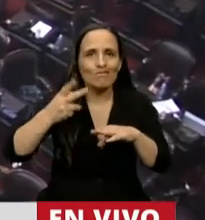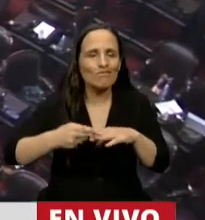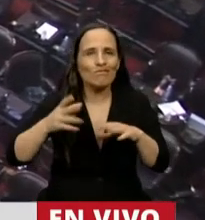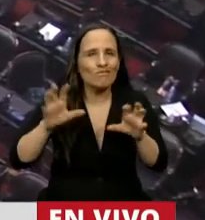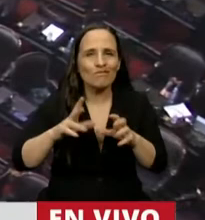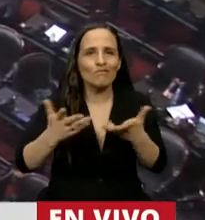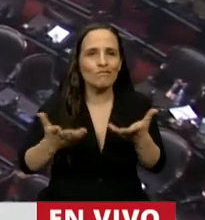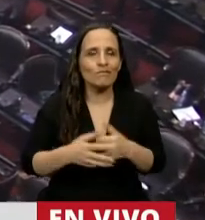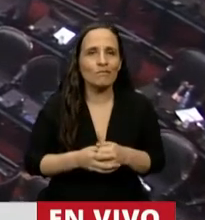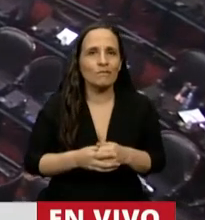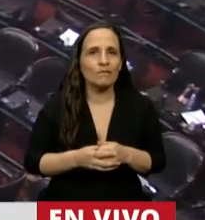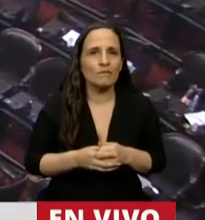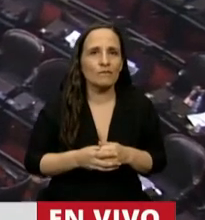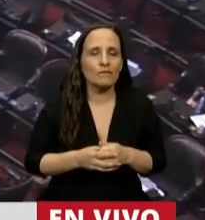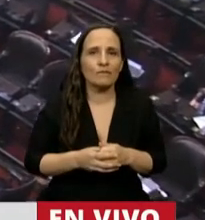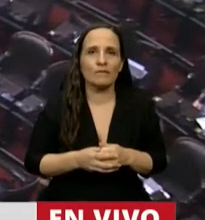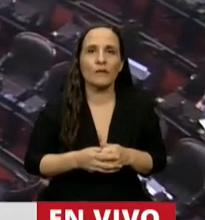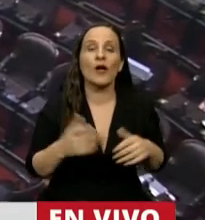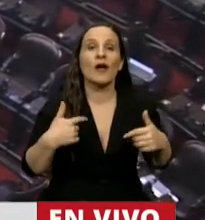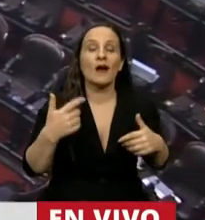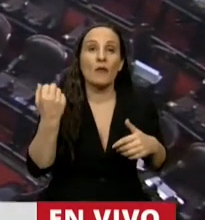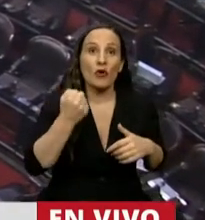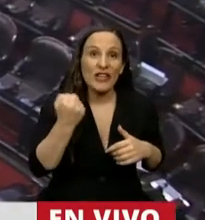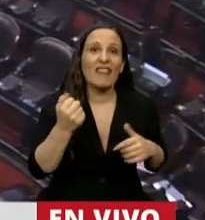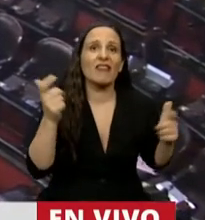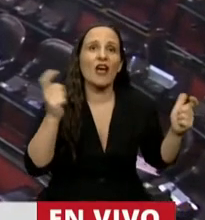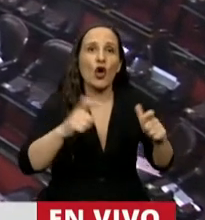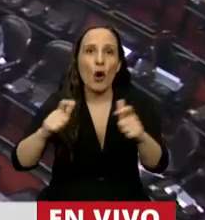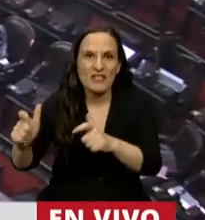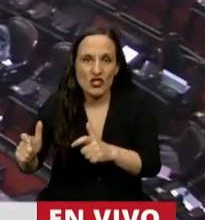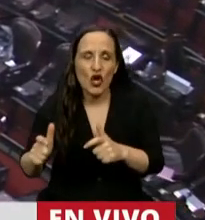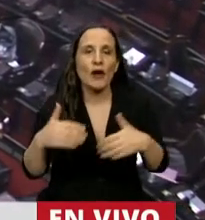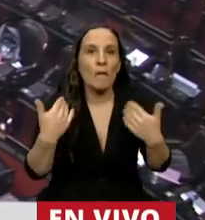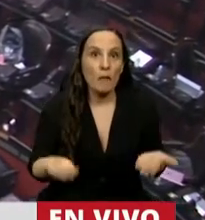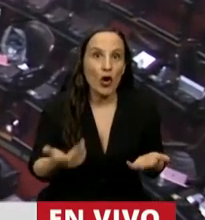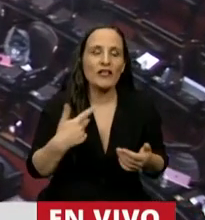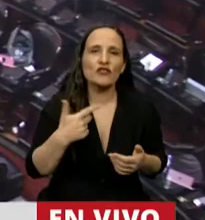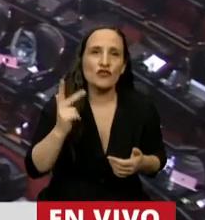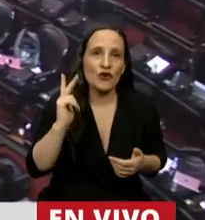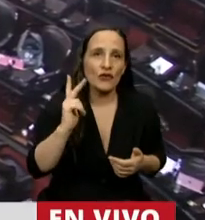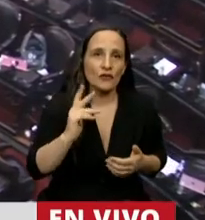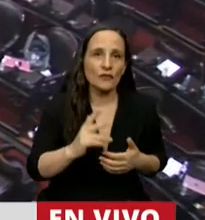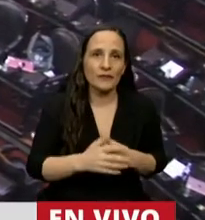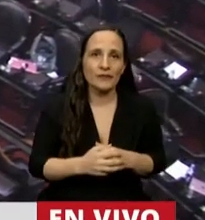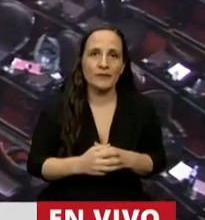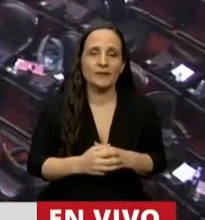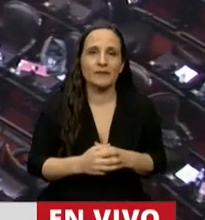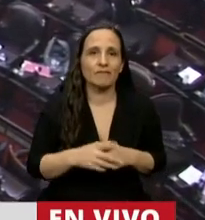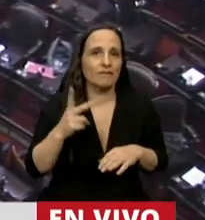momento para hacer funcionar las comisiones, señor presidente. Por eso dejo planteado que